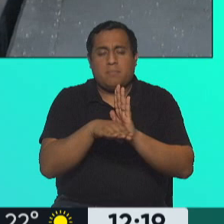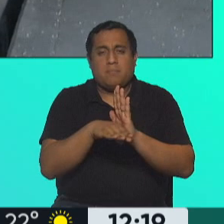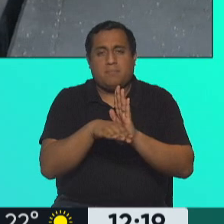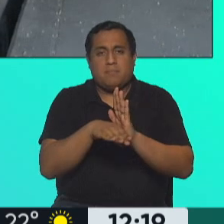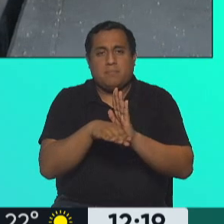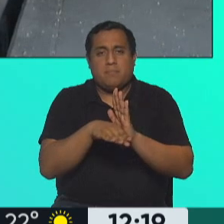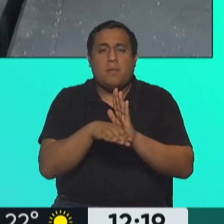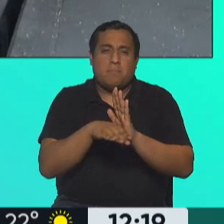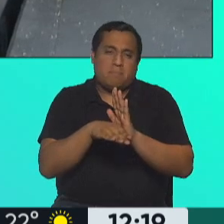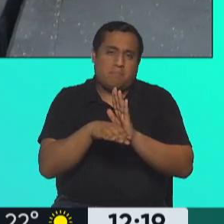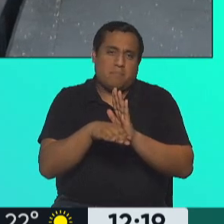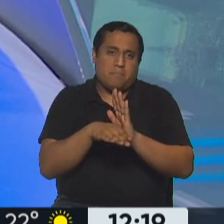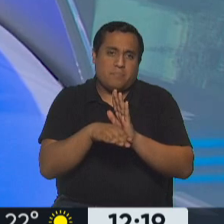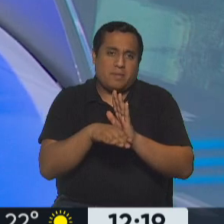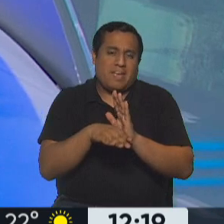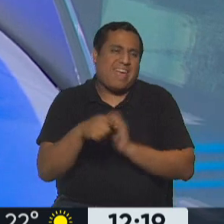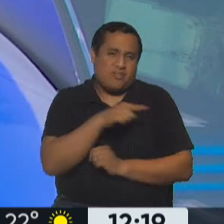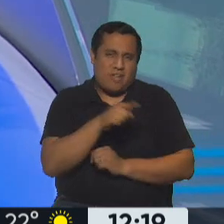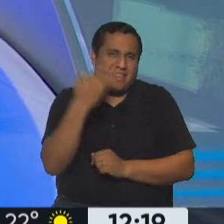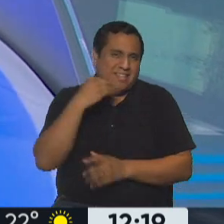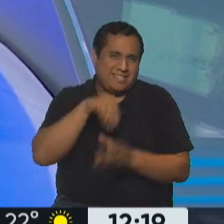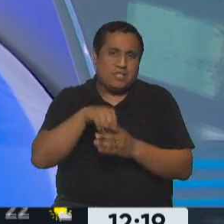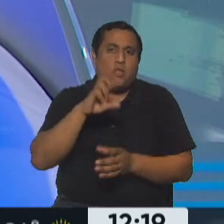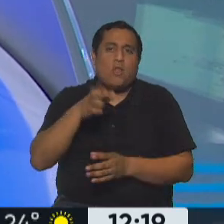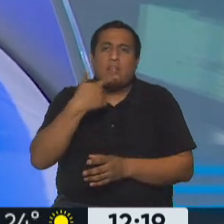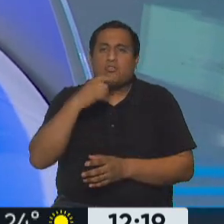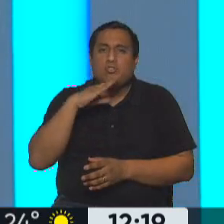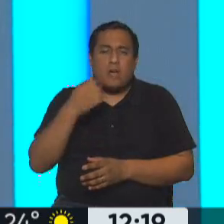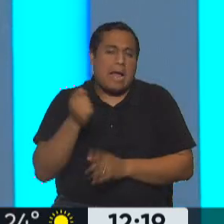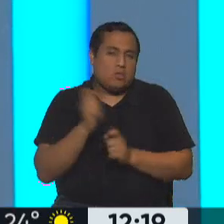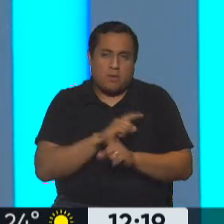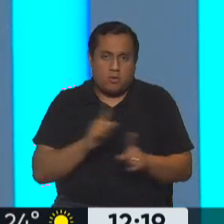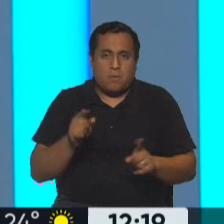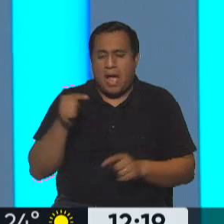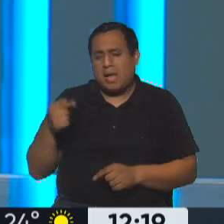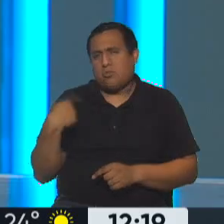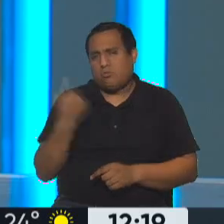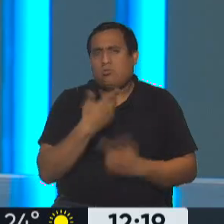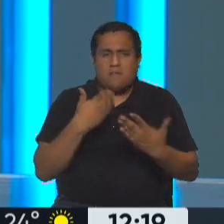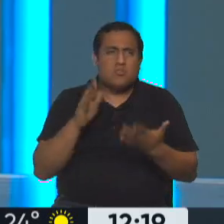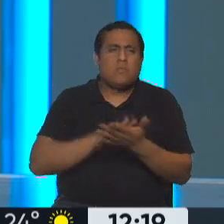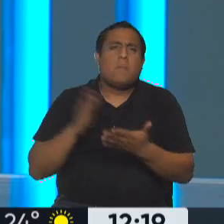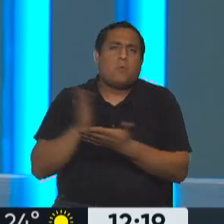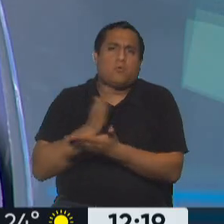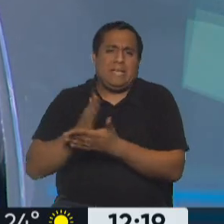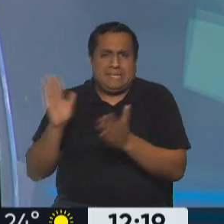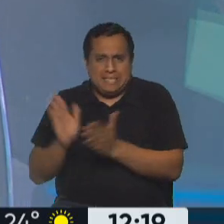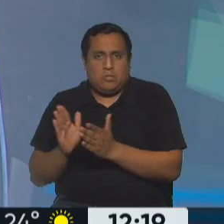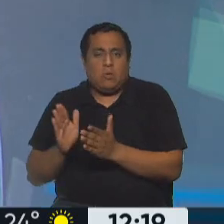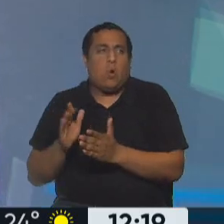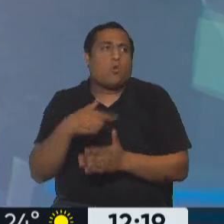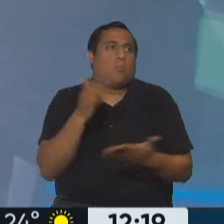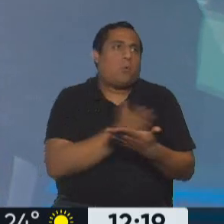del dólar soja durante ese tiempo. En esta mesa de trabajo junto a Raúl y junto a Pedro nos cansamos de hablar del tema pequeños productores, ¿no? Digo, una cosa es el